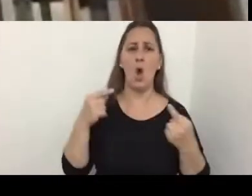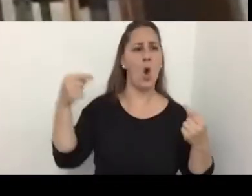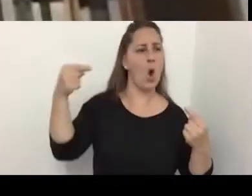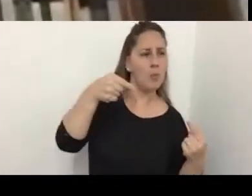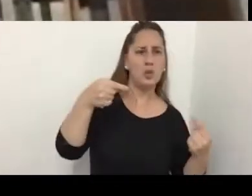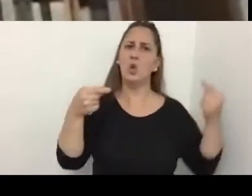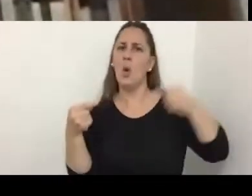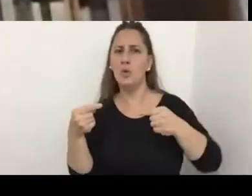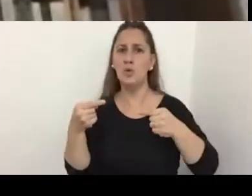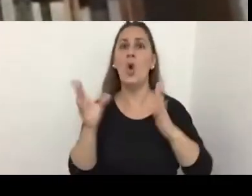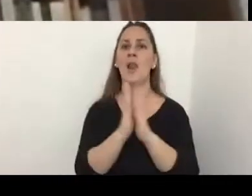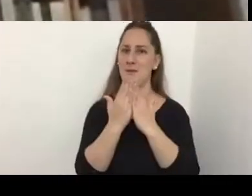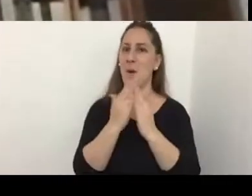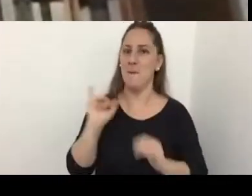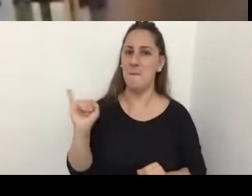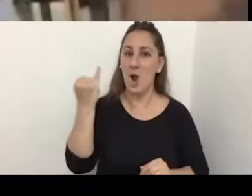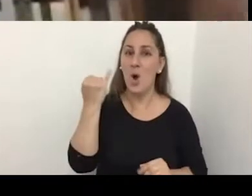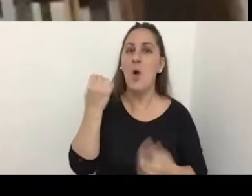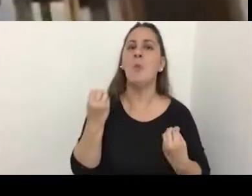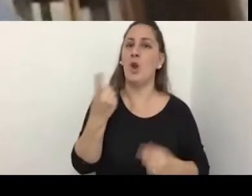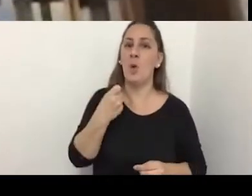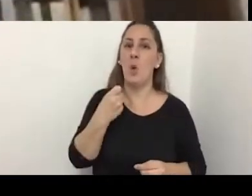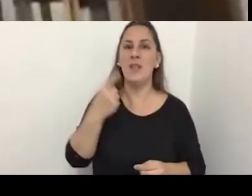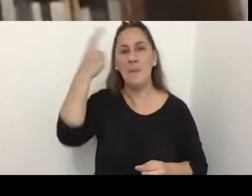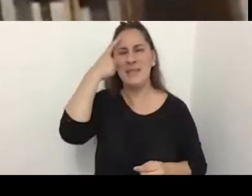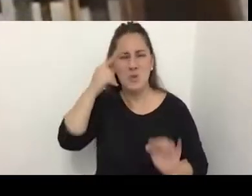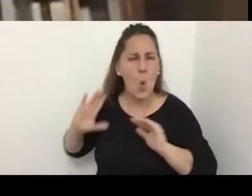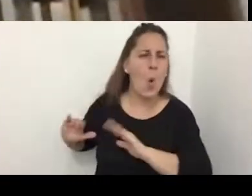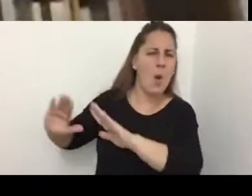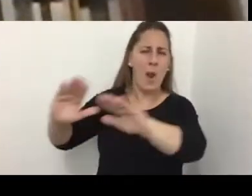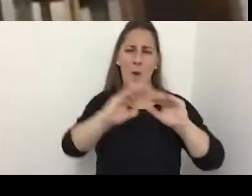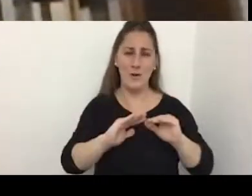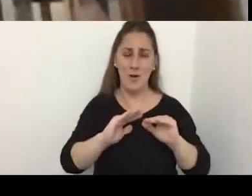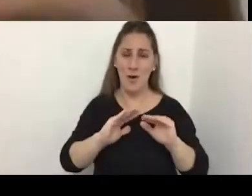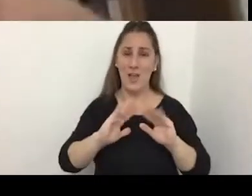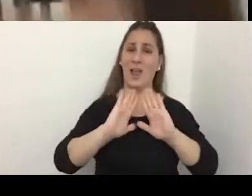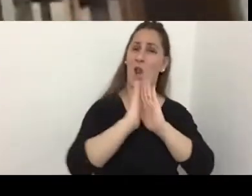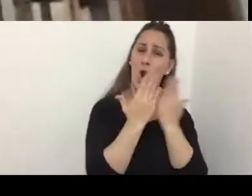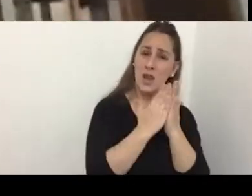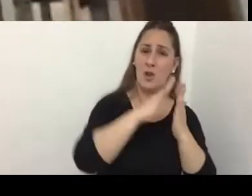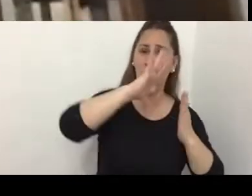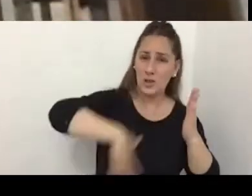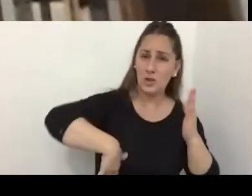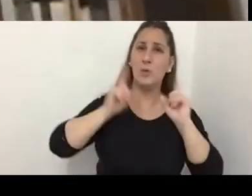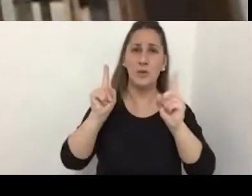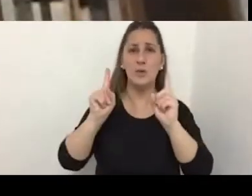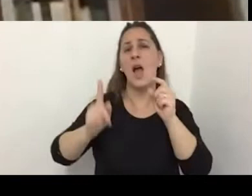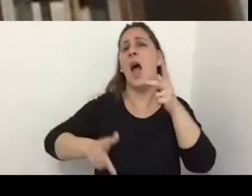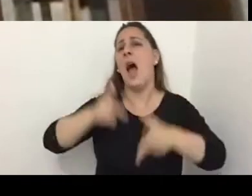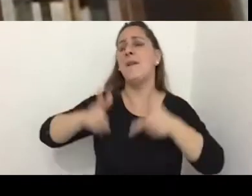porque nos vamos a dar cuenta que no todos pensamos lo mismo y que los textos y que los profesores también hablamos desde un